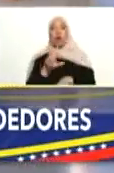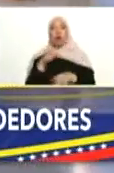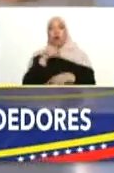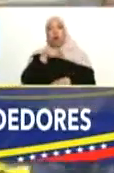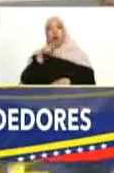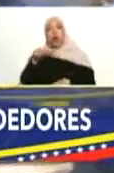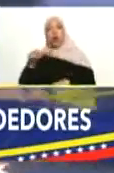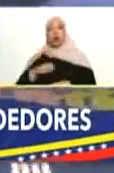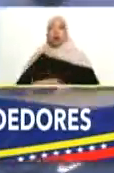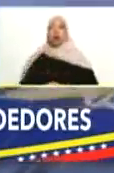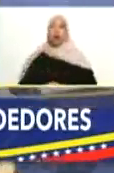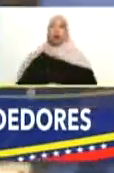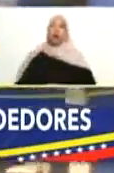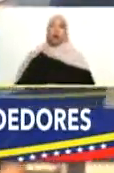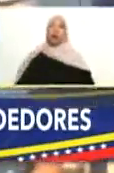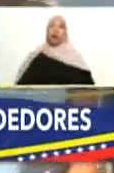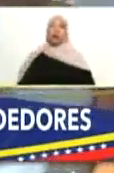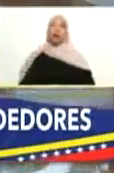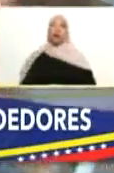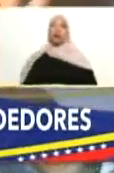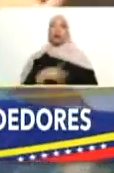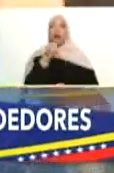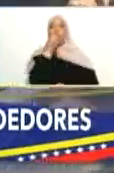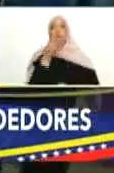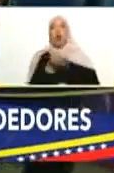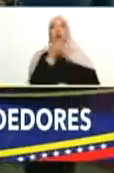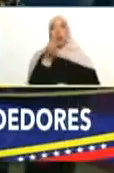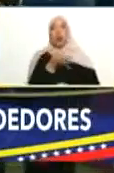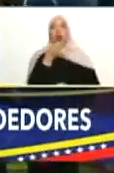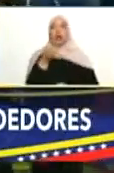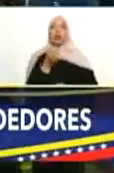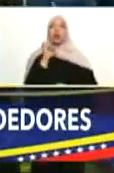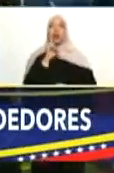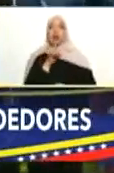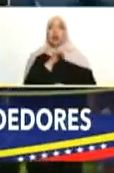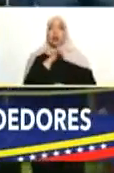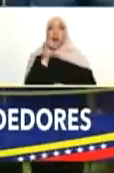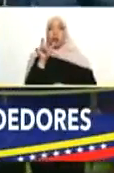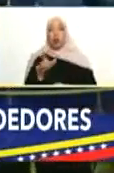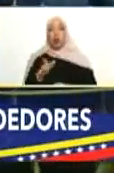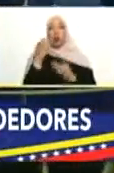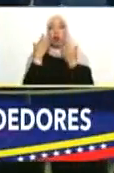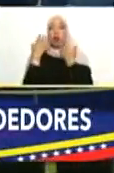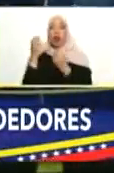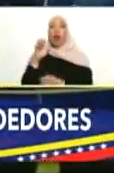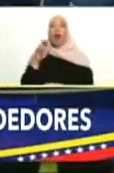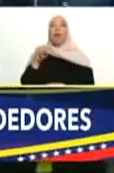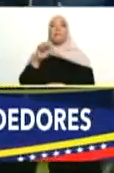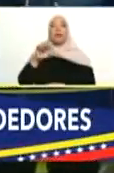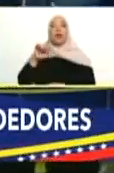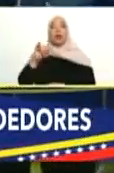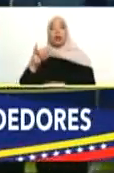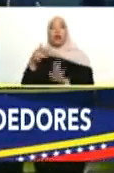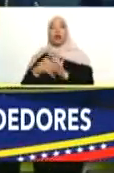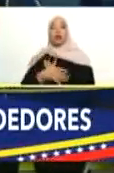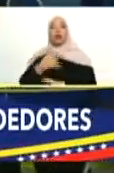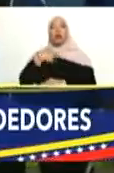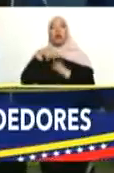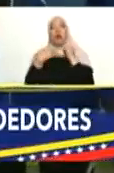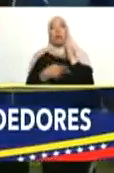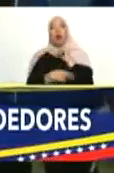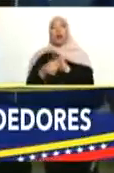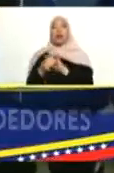personalmente, presidente. Buenas tardes, señor presidente. Mi nombre es Emily Leje, prestadora de servicios aquí en el Parque Nacional